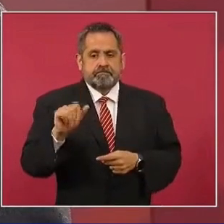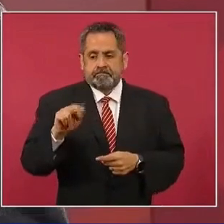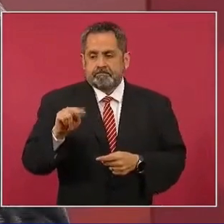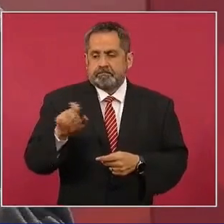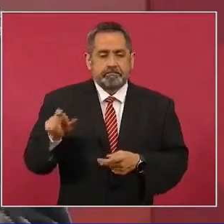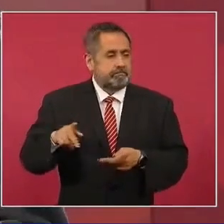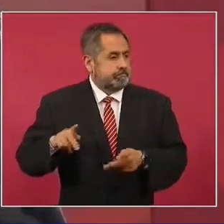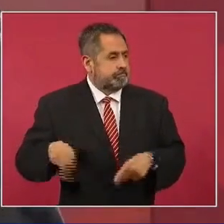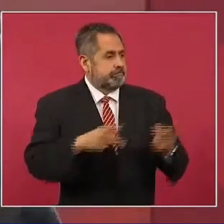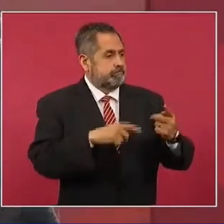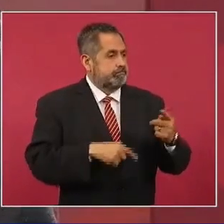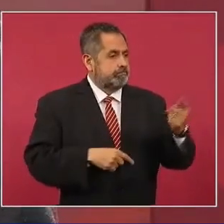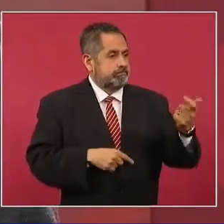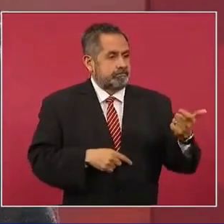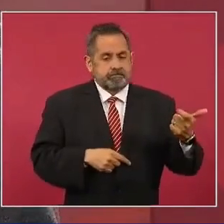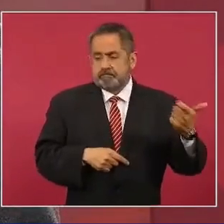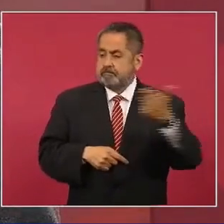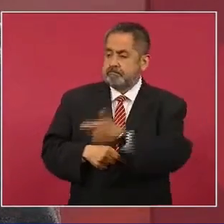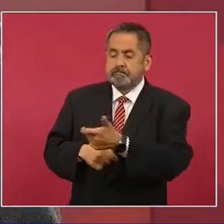no pagaron impuestos.